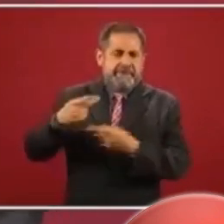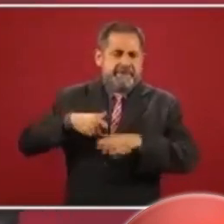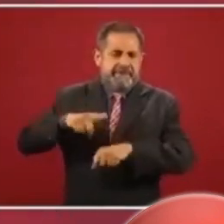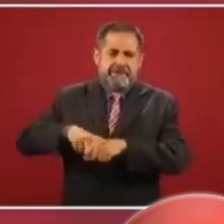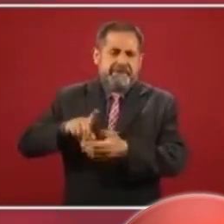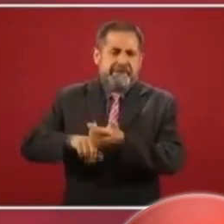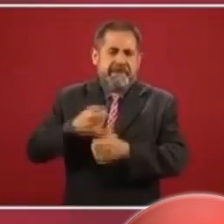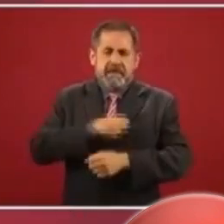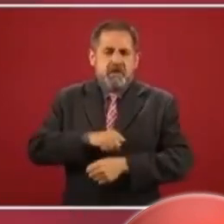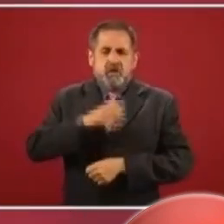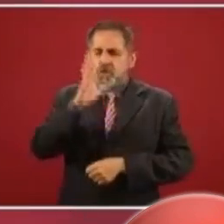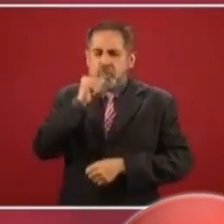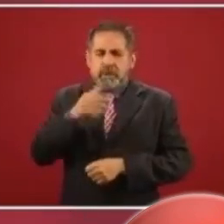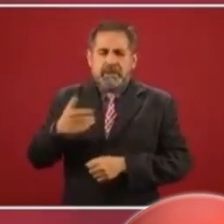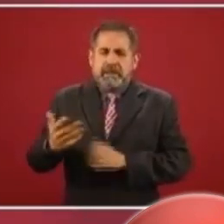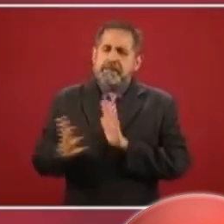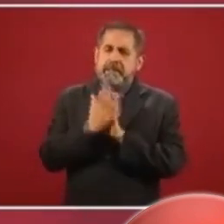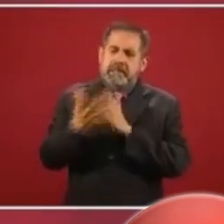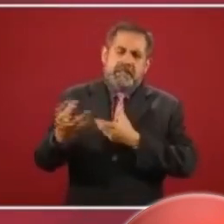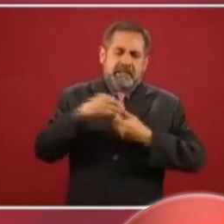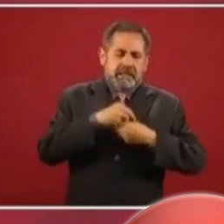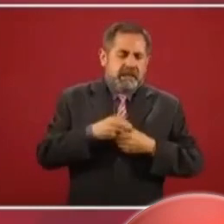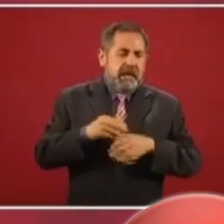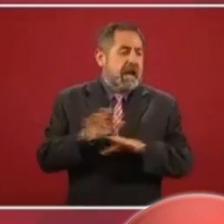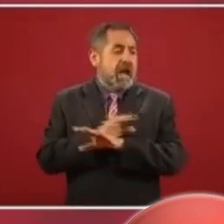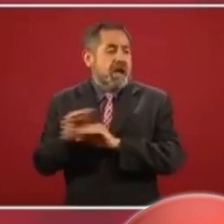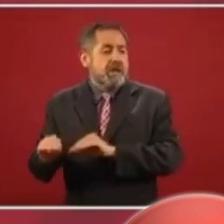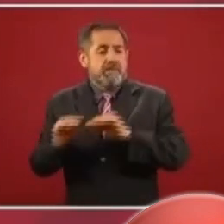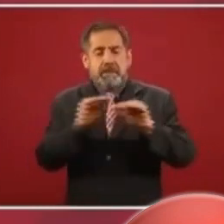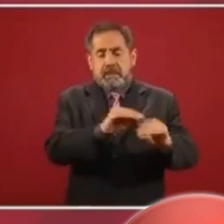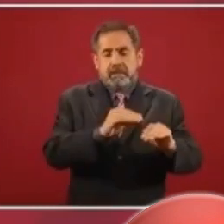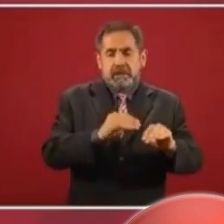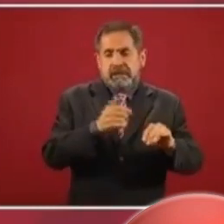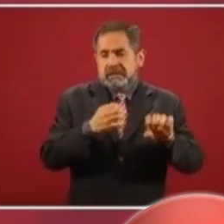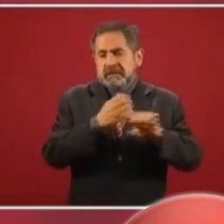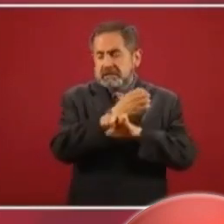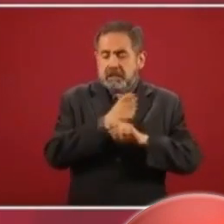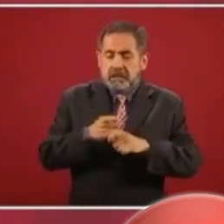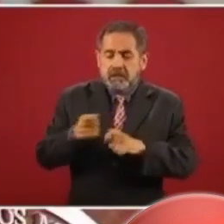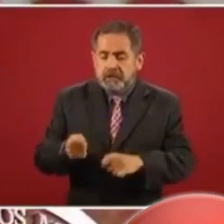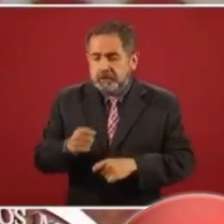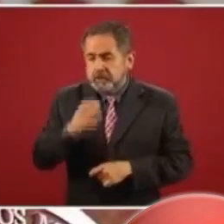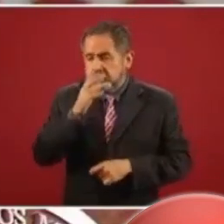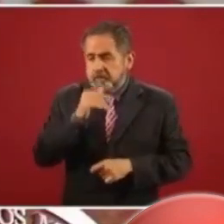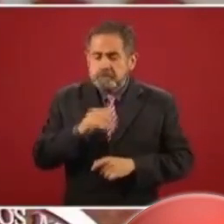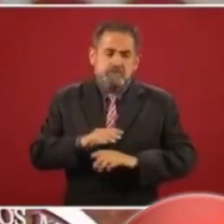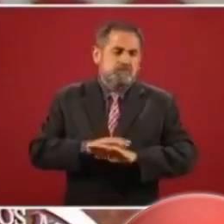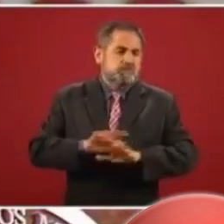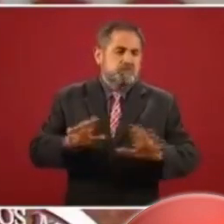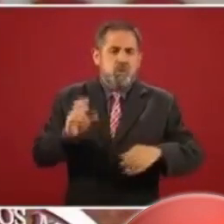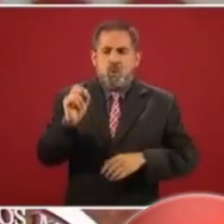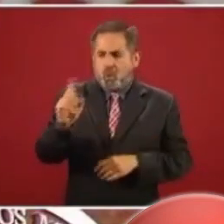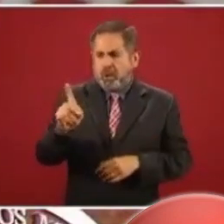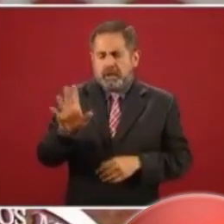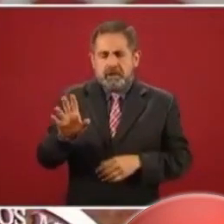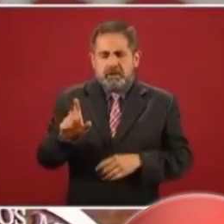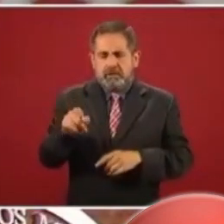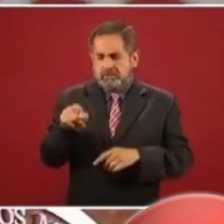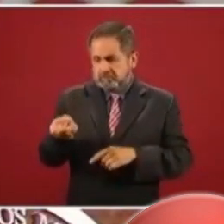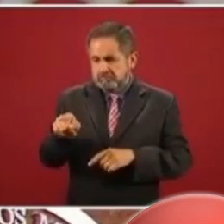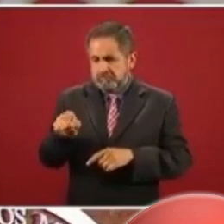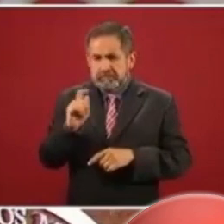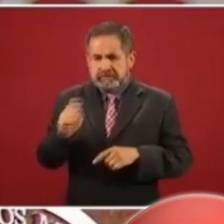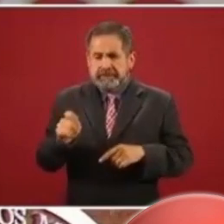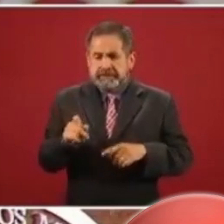podía moverse a la entidad que le había tocado. Y en ese momento el mecanismo